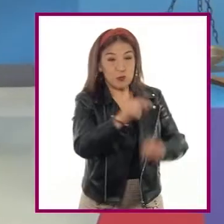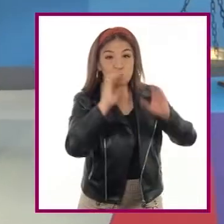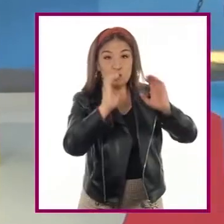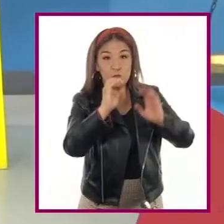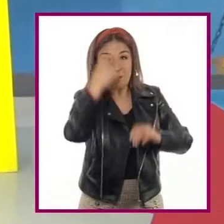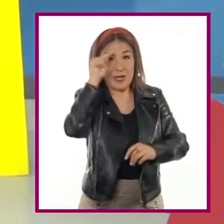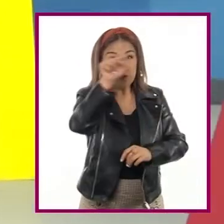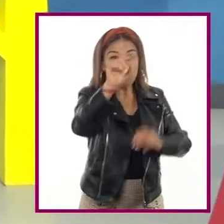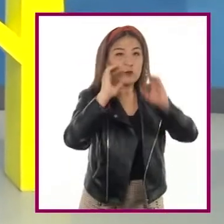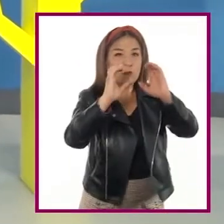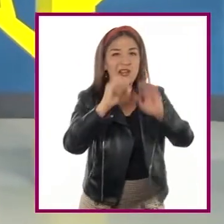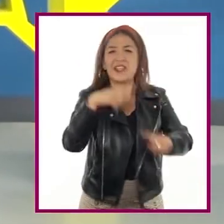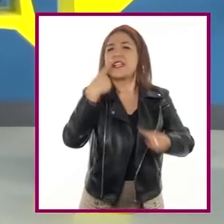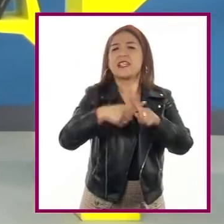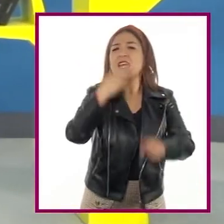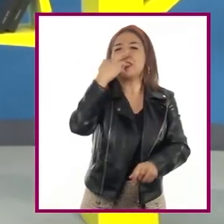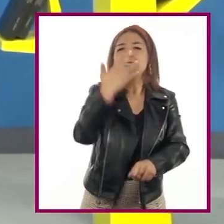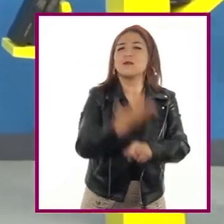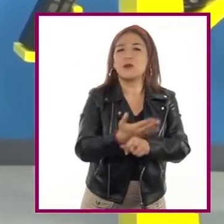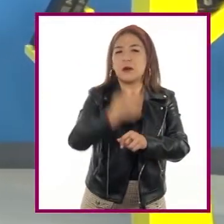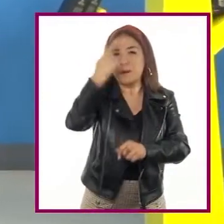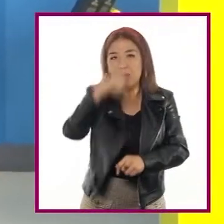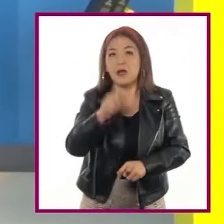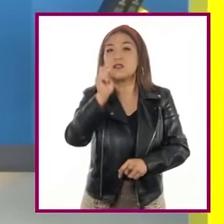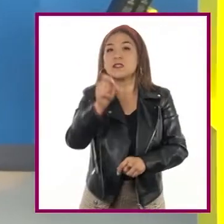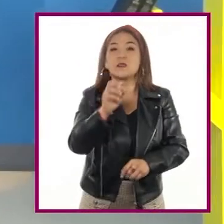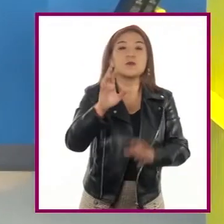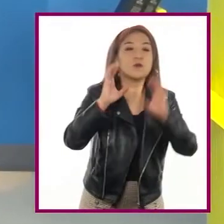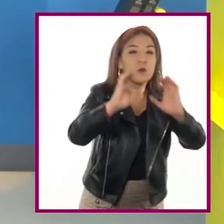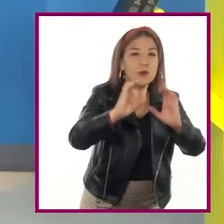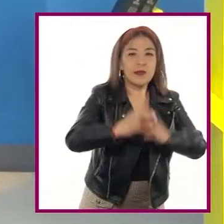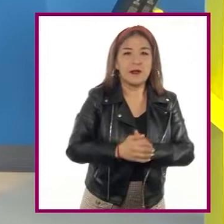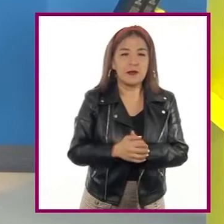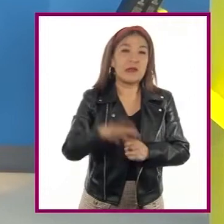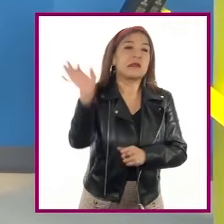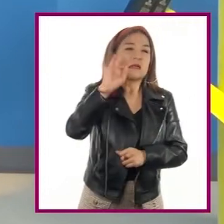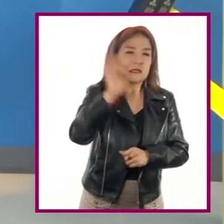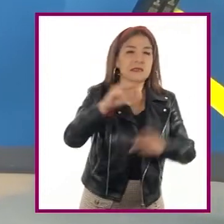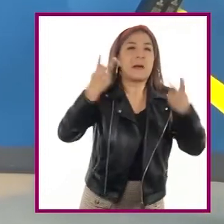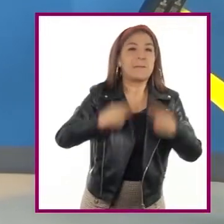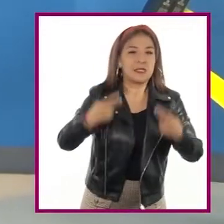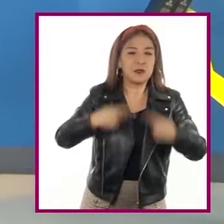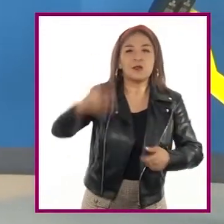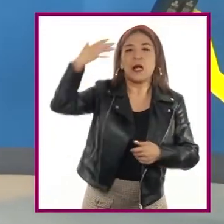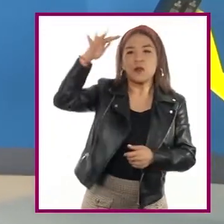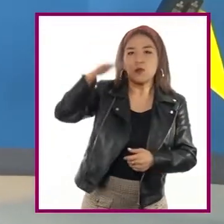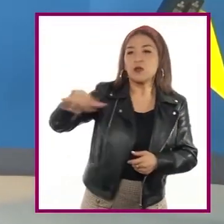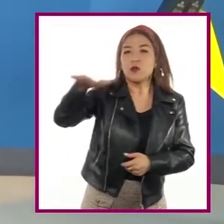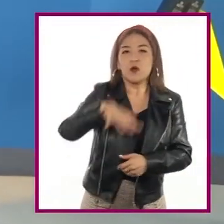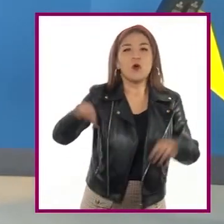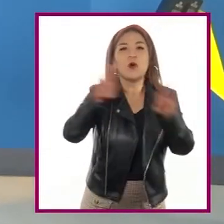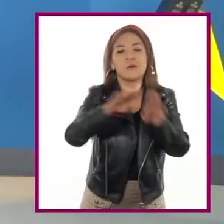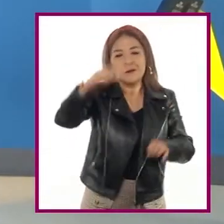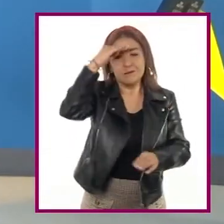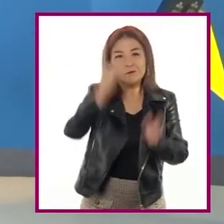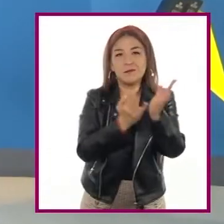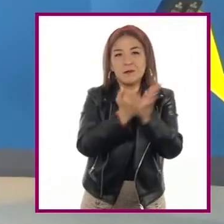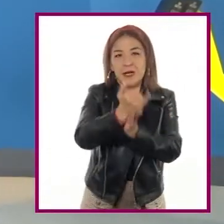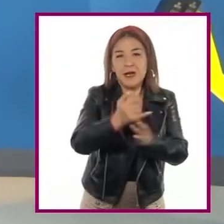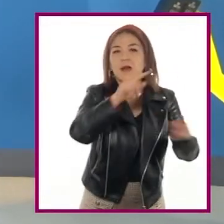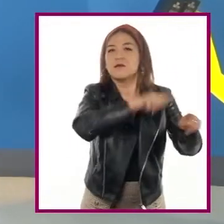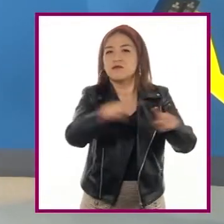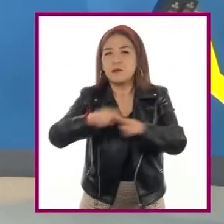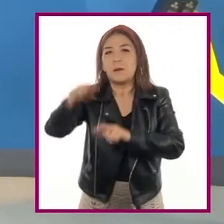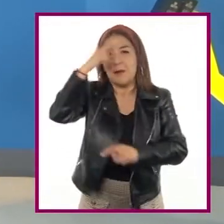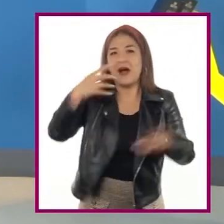bienestar? Muy probablemente eran las personas adultas quienes decidían casi todo lo que podían hacer, y